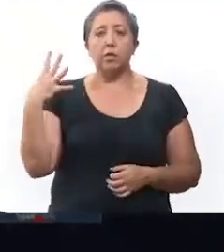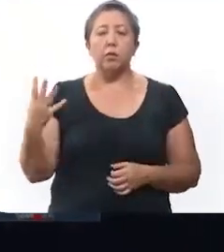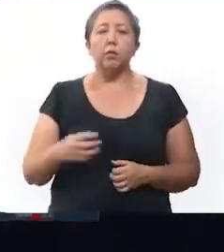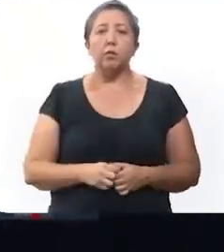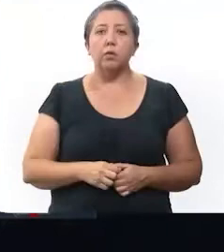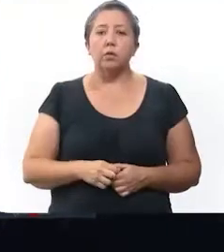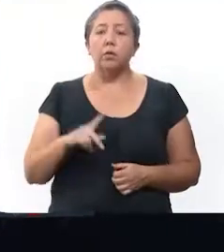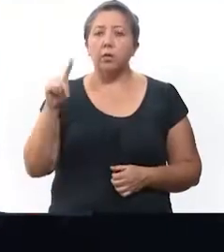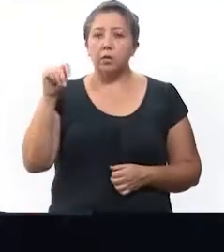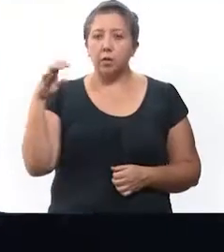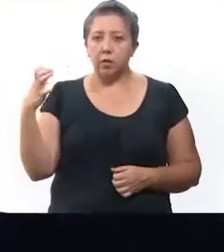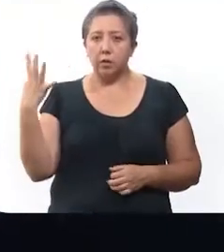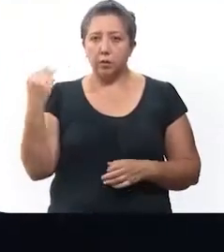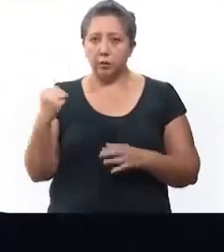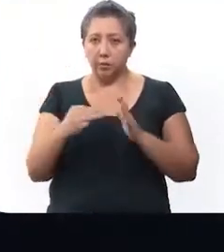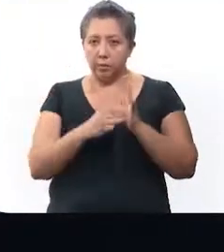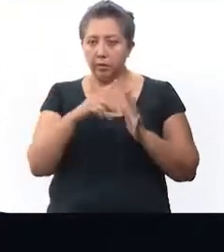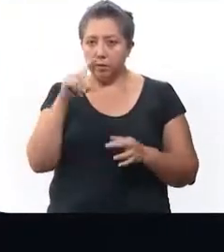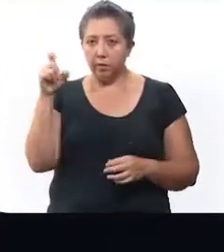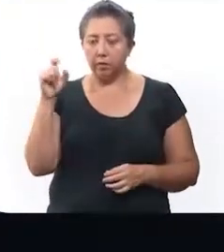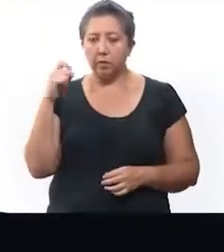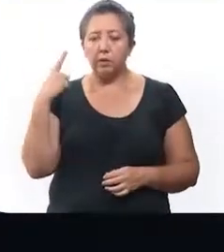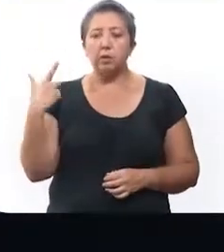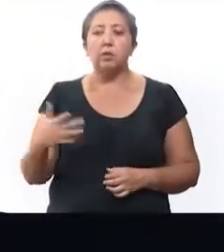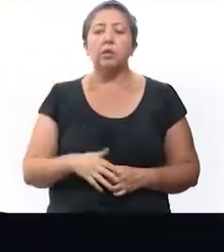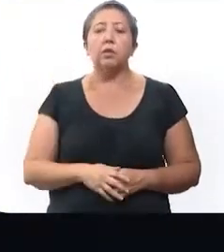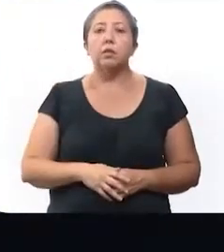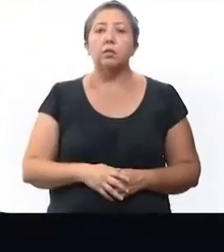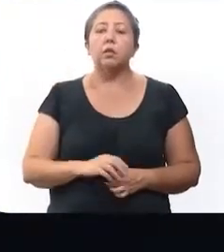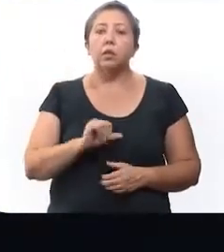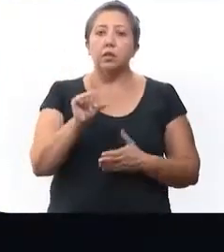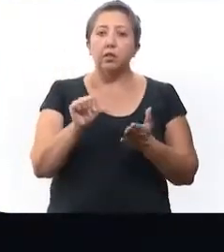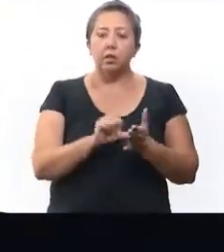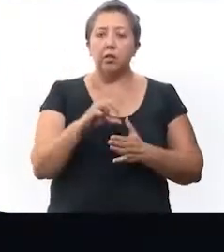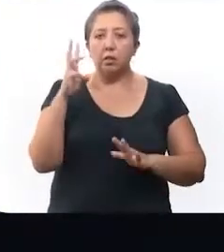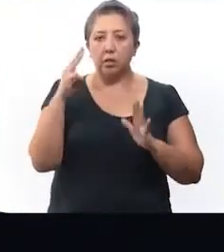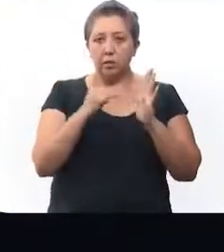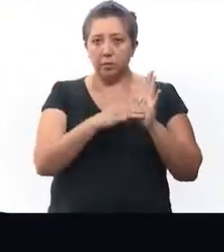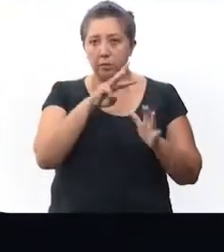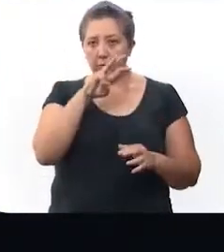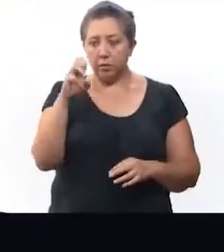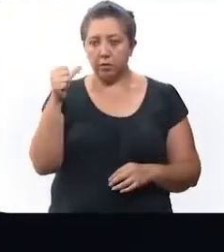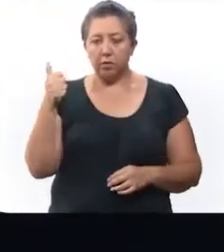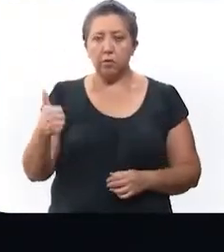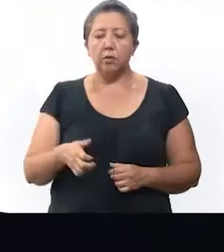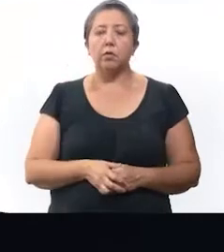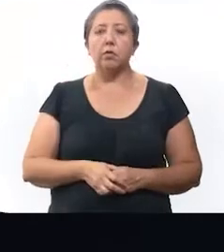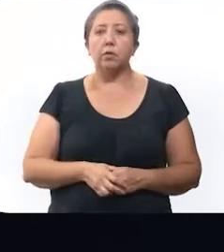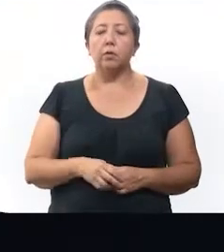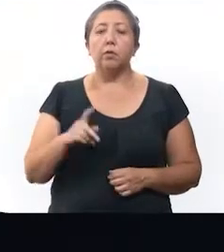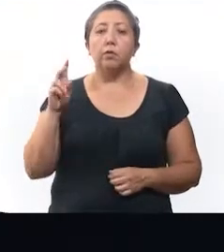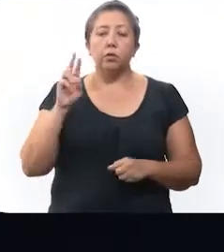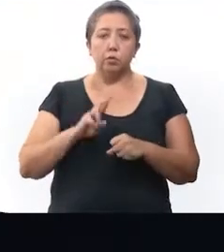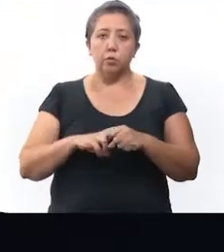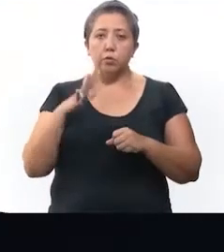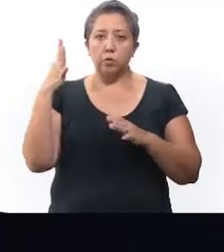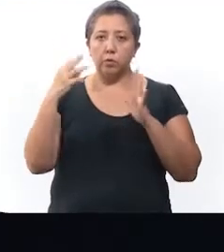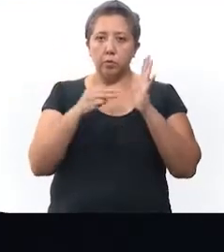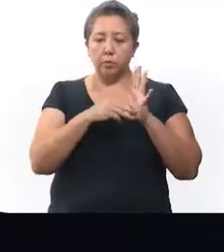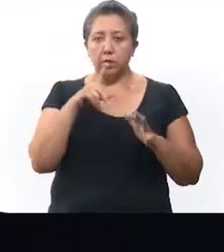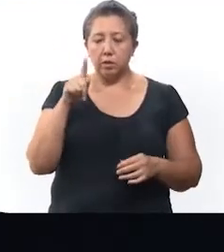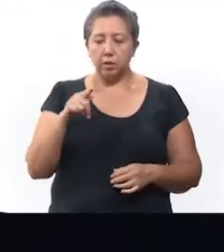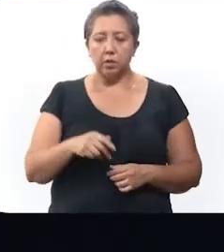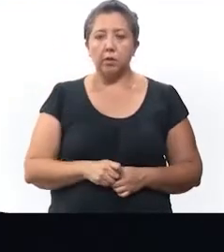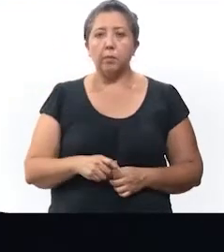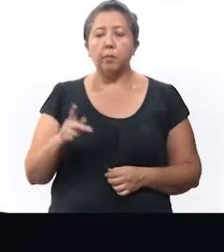9.674, en la zona oriente 9.127, en la zona centro 3.306, en la zona sur